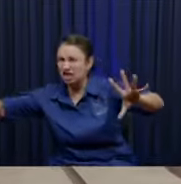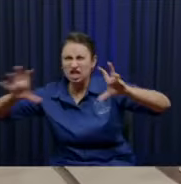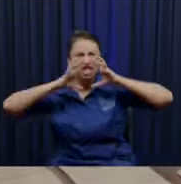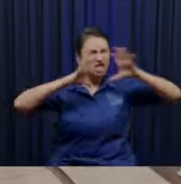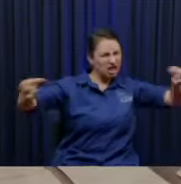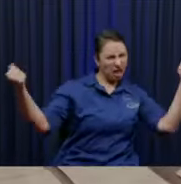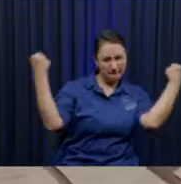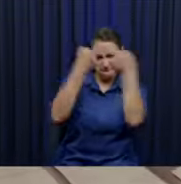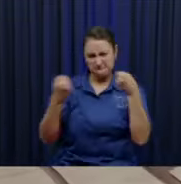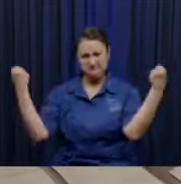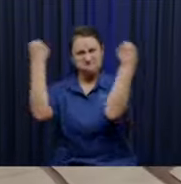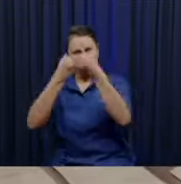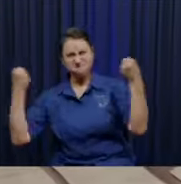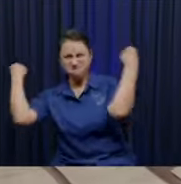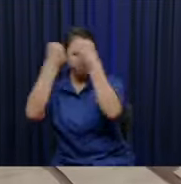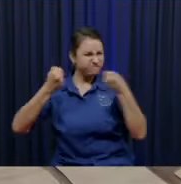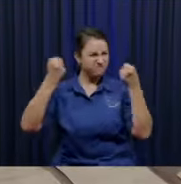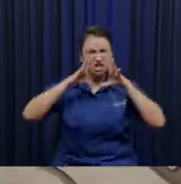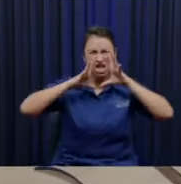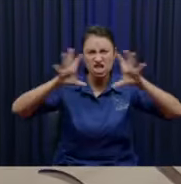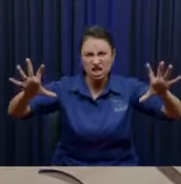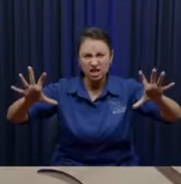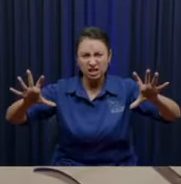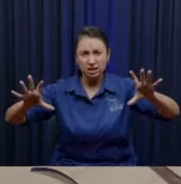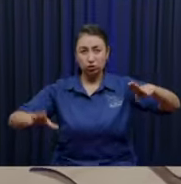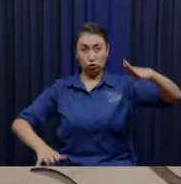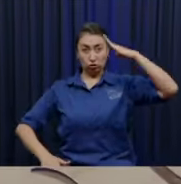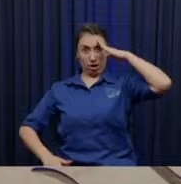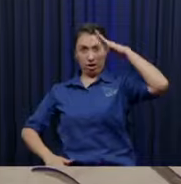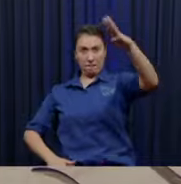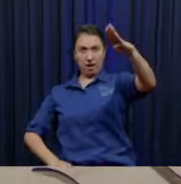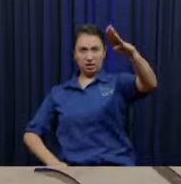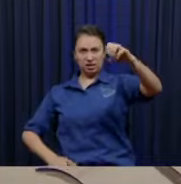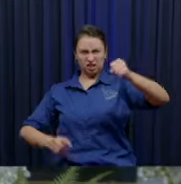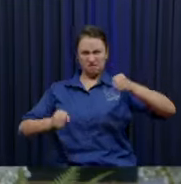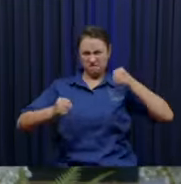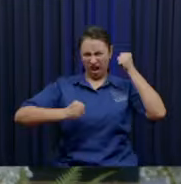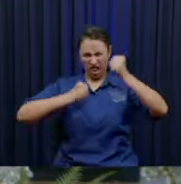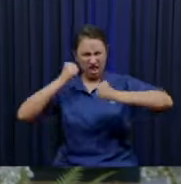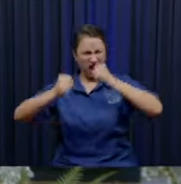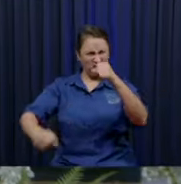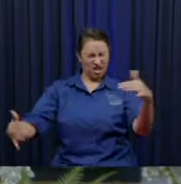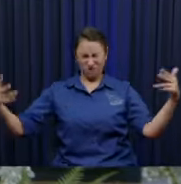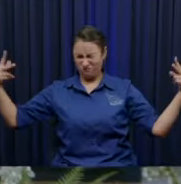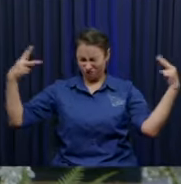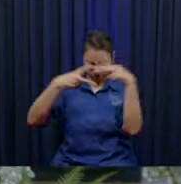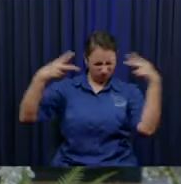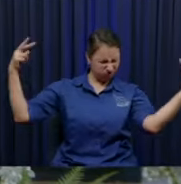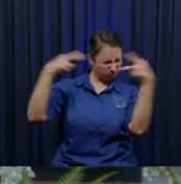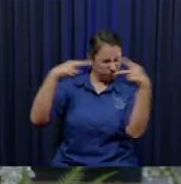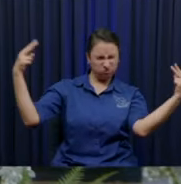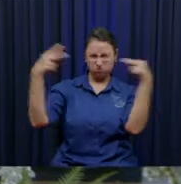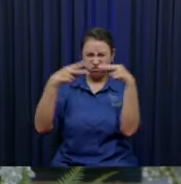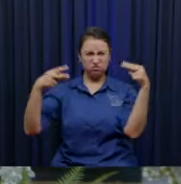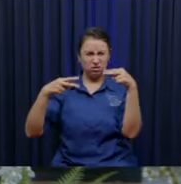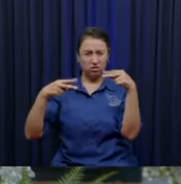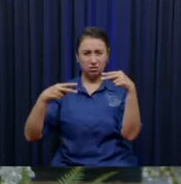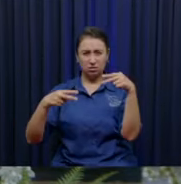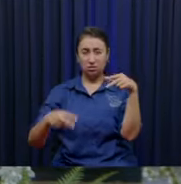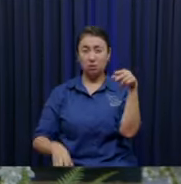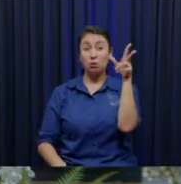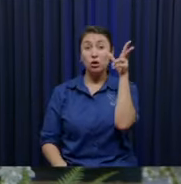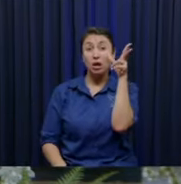pelea. Y no así peleaban, pues, que iban con tambores y para, bien, bien